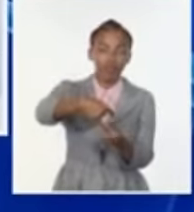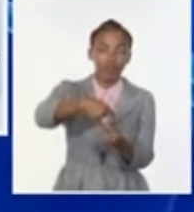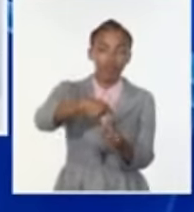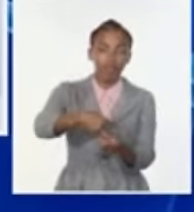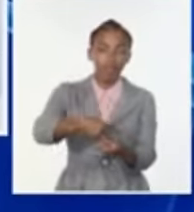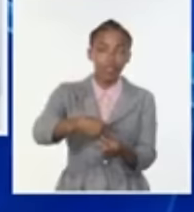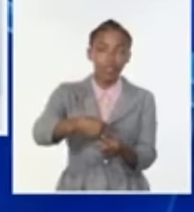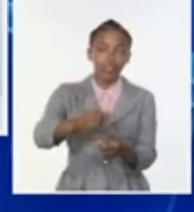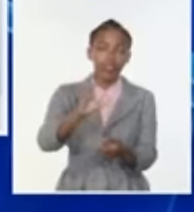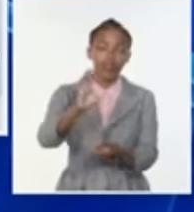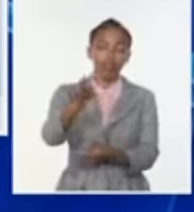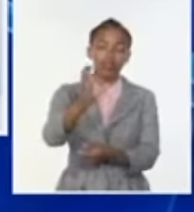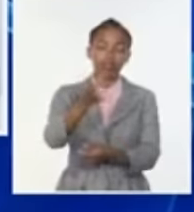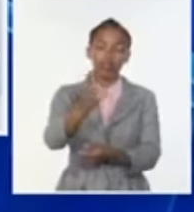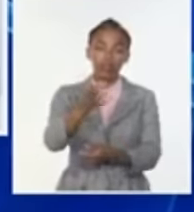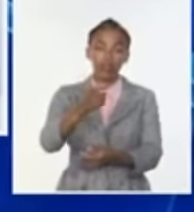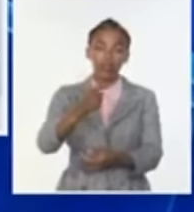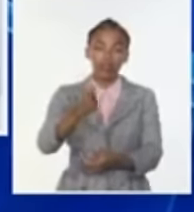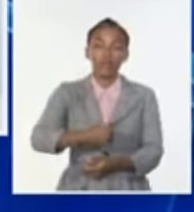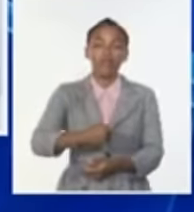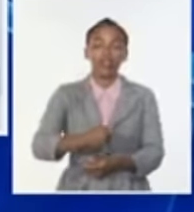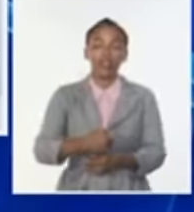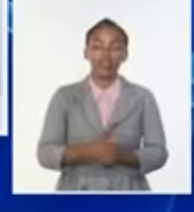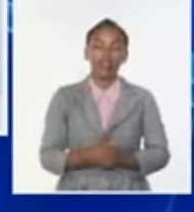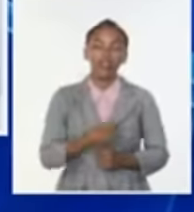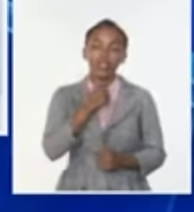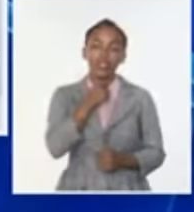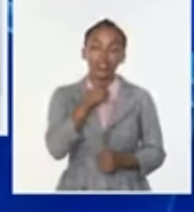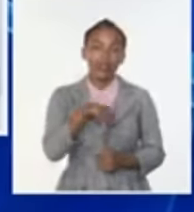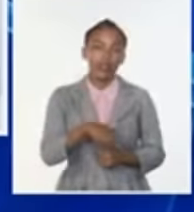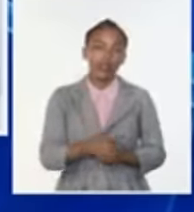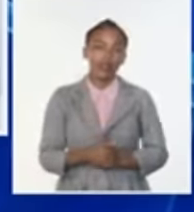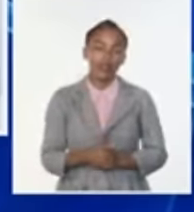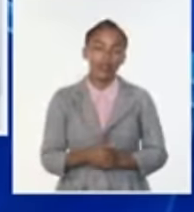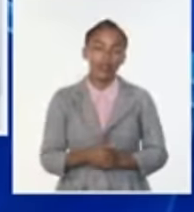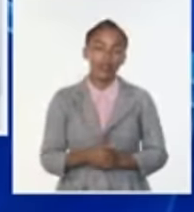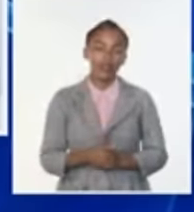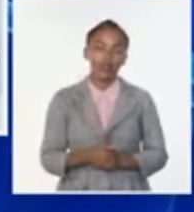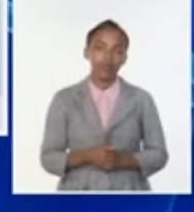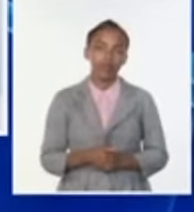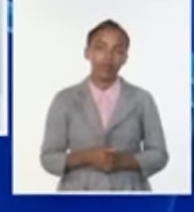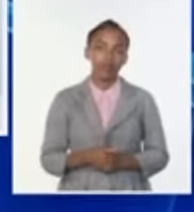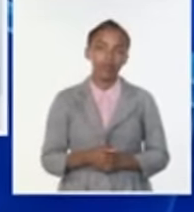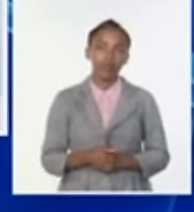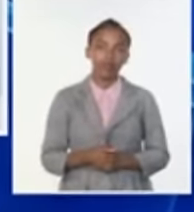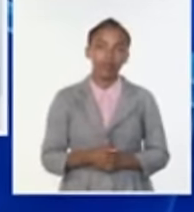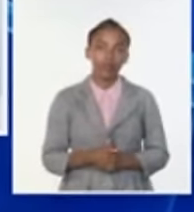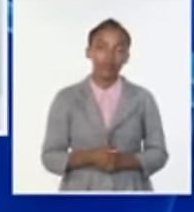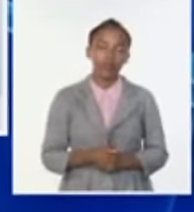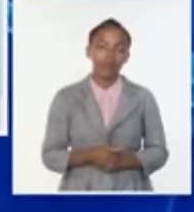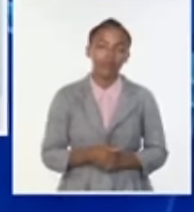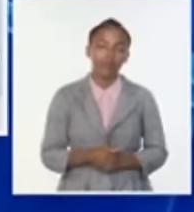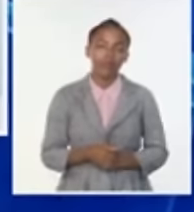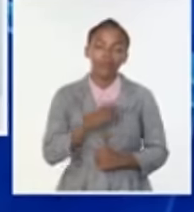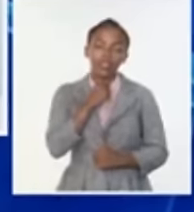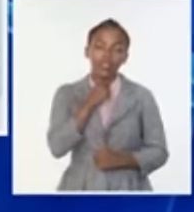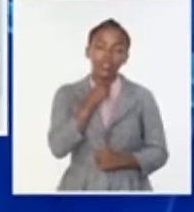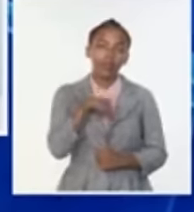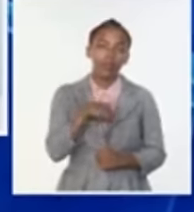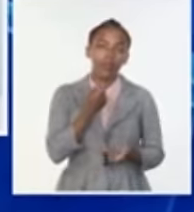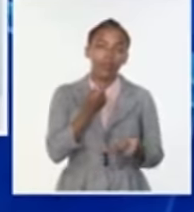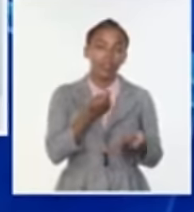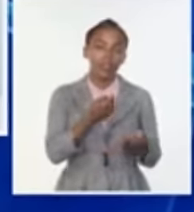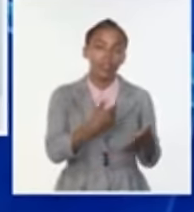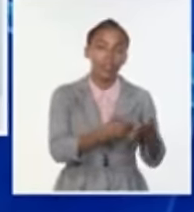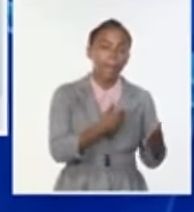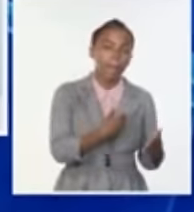está entrando dinero de una cuenta que no es personal, bueno, ¿por qué se transfiere dinero de una empresa, ya